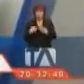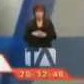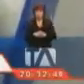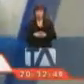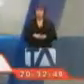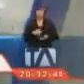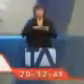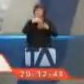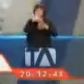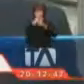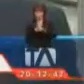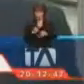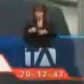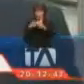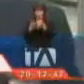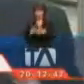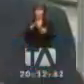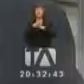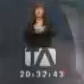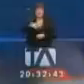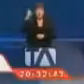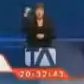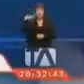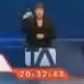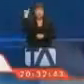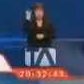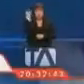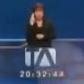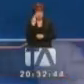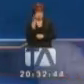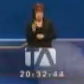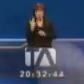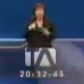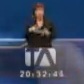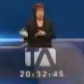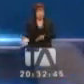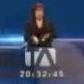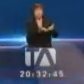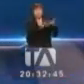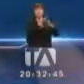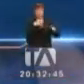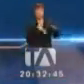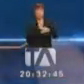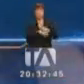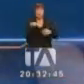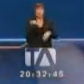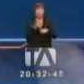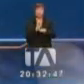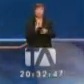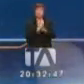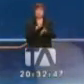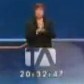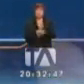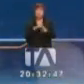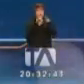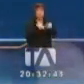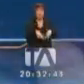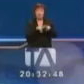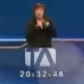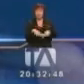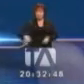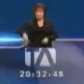y el resto es una luz si el semáforo es verde él pasa directamente y puede ingresar al país sin ninguna revisión de su equipaje